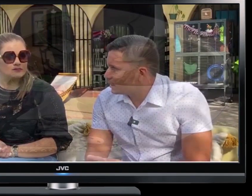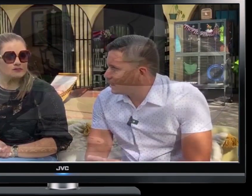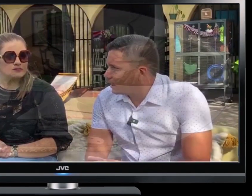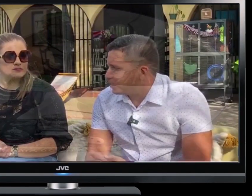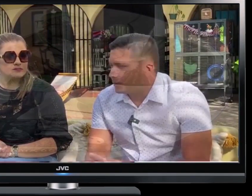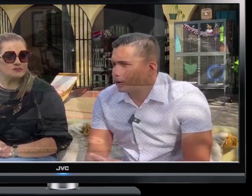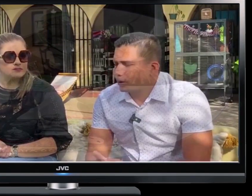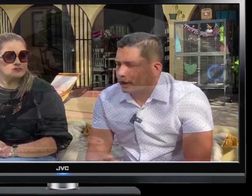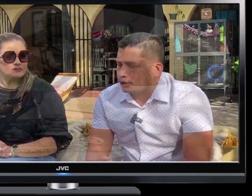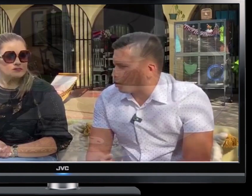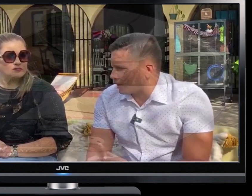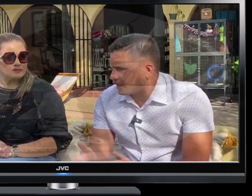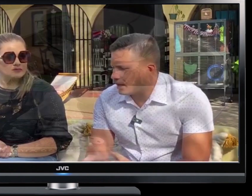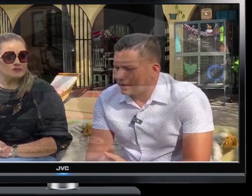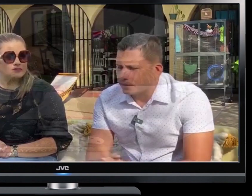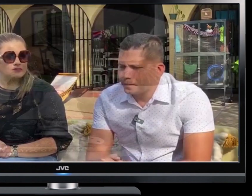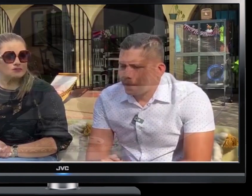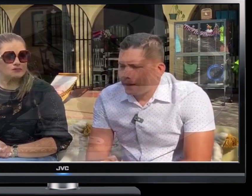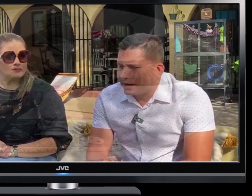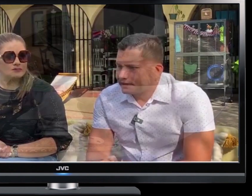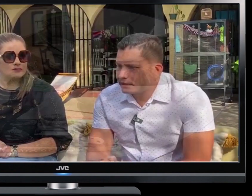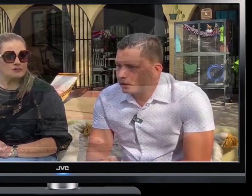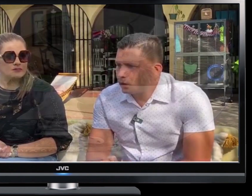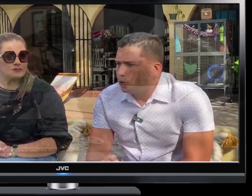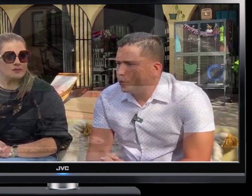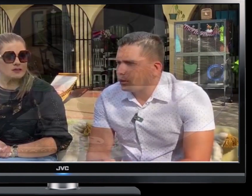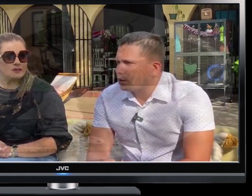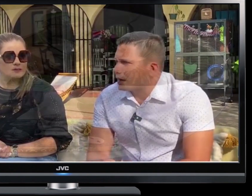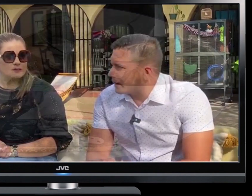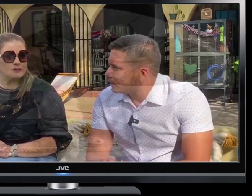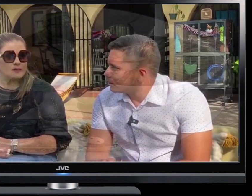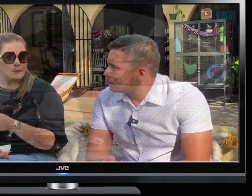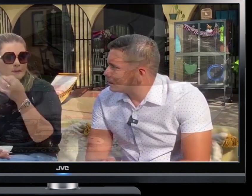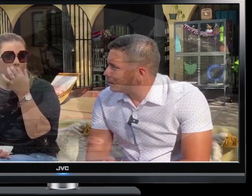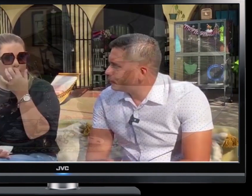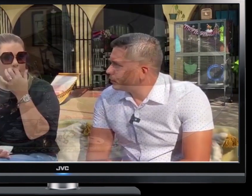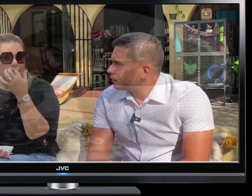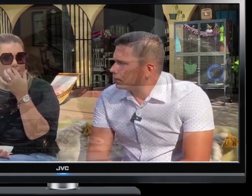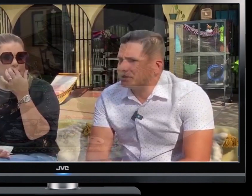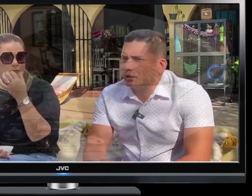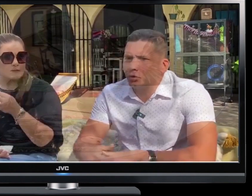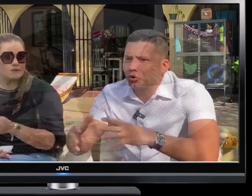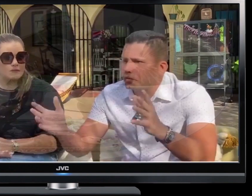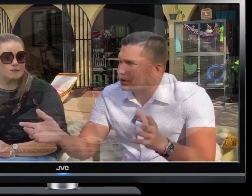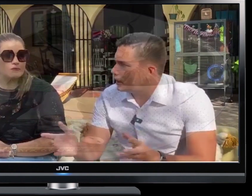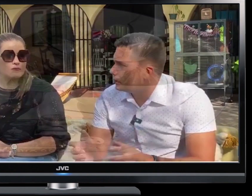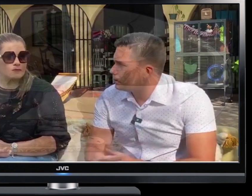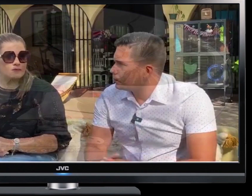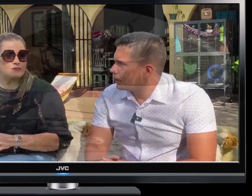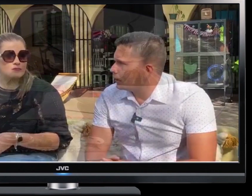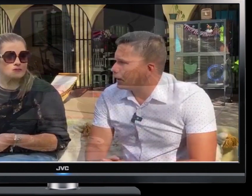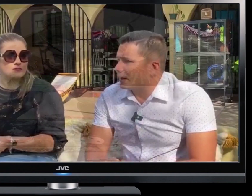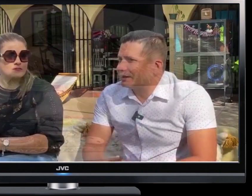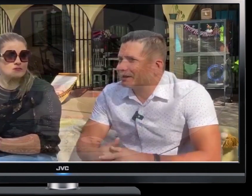en eso mismo que estuvo hablando como media cuba sin ton ni son solo